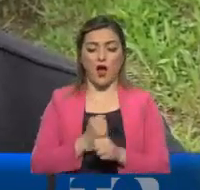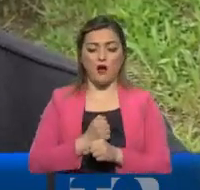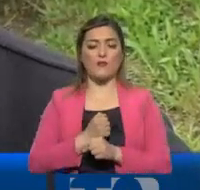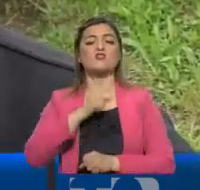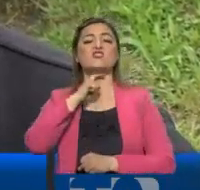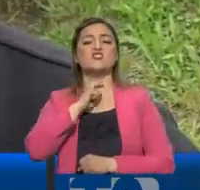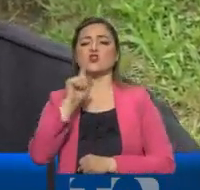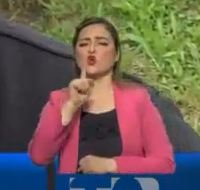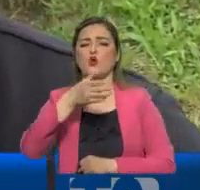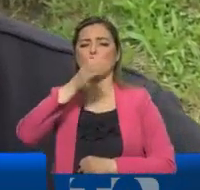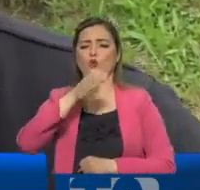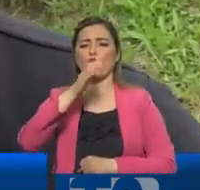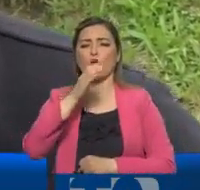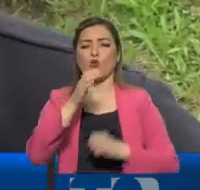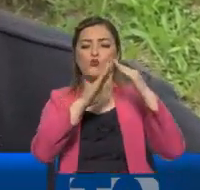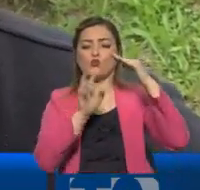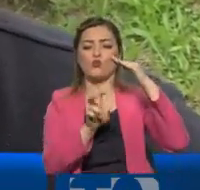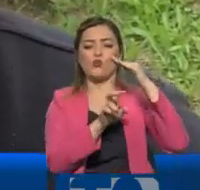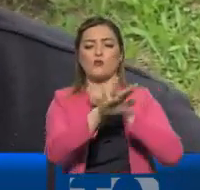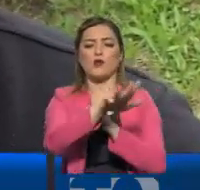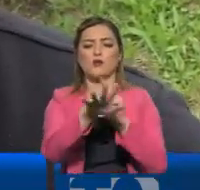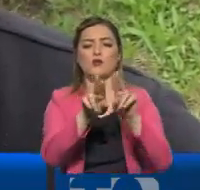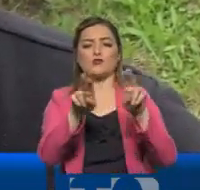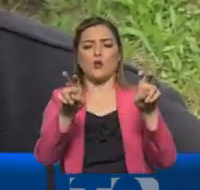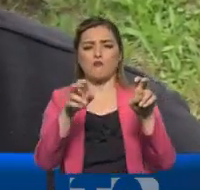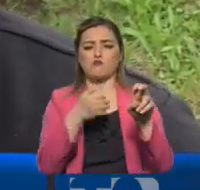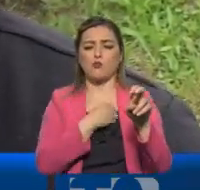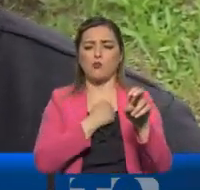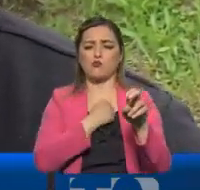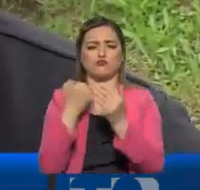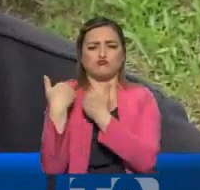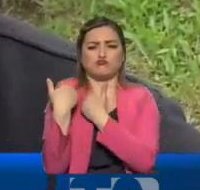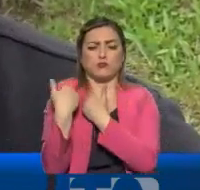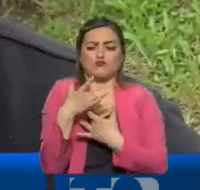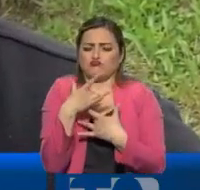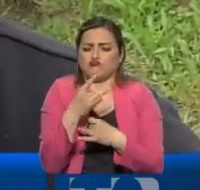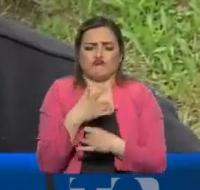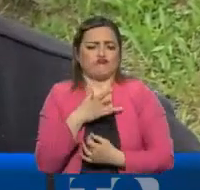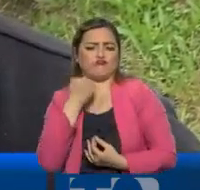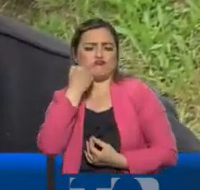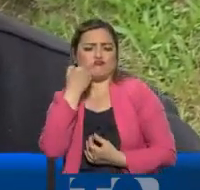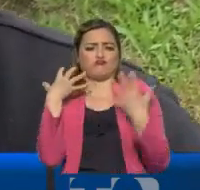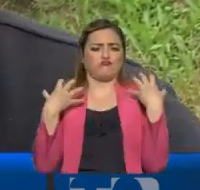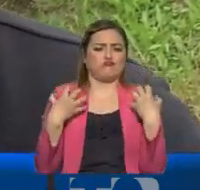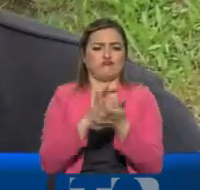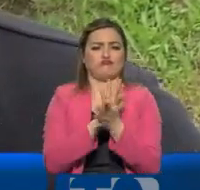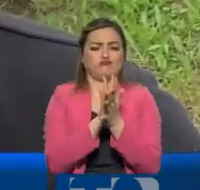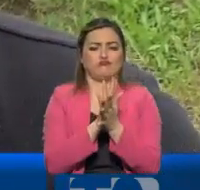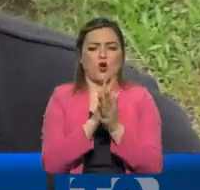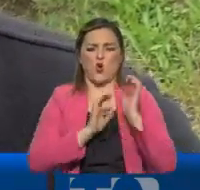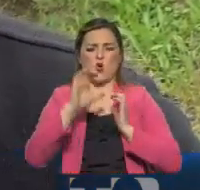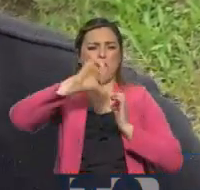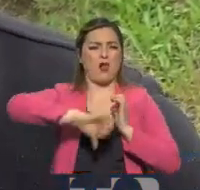sed, que tenga su refugio, que tenga el ambiente más natural, adecuado para que el animal se sienta a gusto, que no tenga estrés, que no tenga un